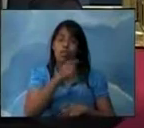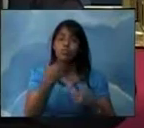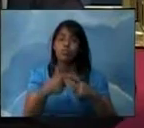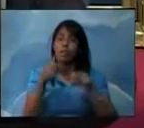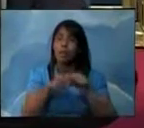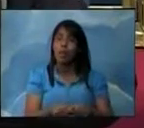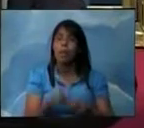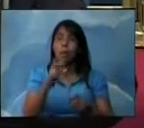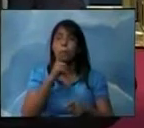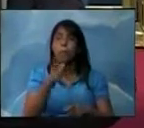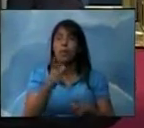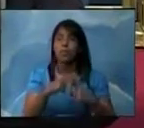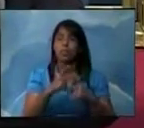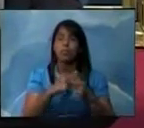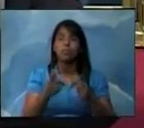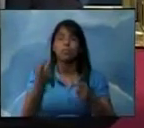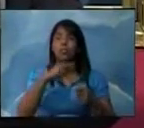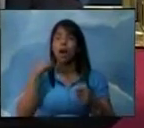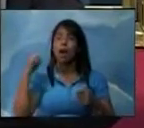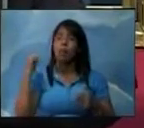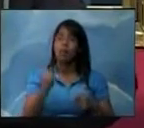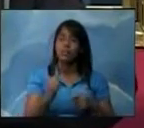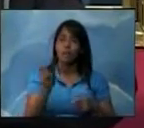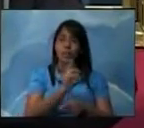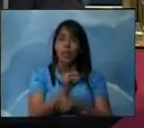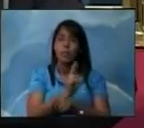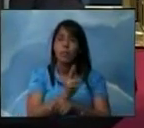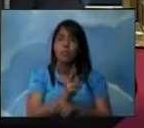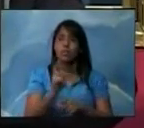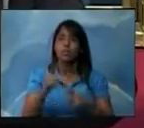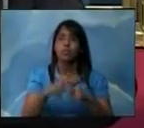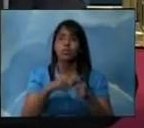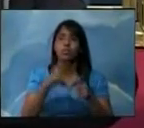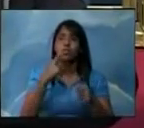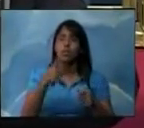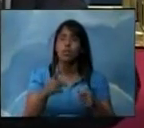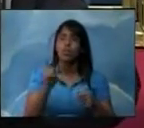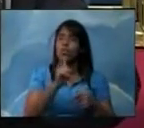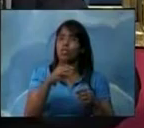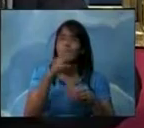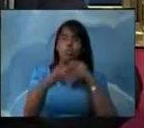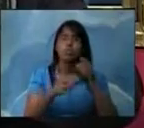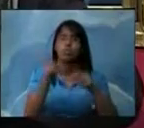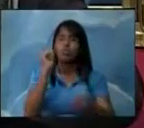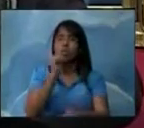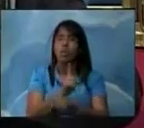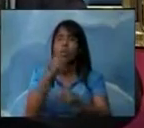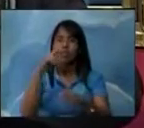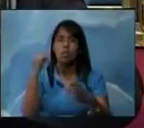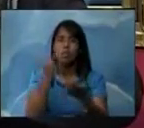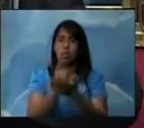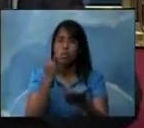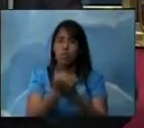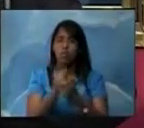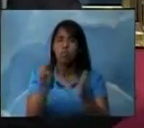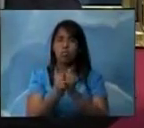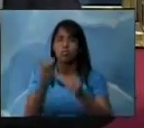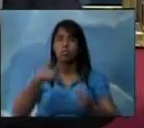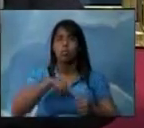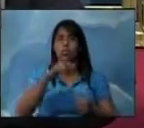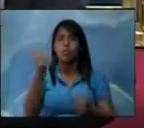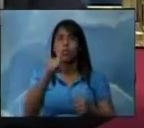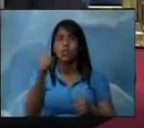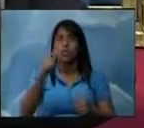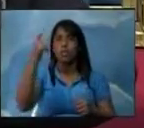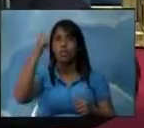quedaba mal, pues los reyes lo mandaban a matar inmediatamente. Y Daniel le dijo, no te preocupes, solamente prueba con nosotros por 10